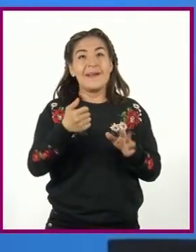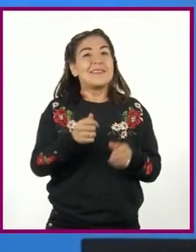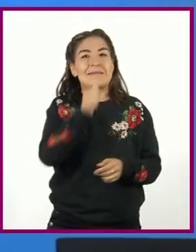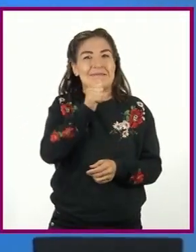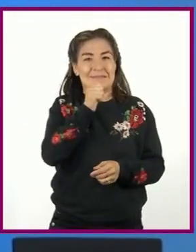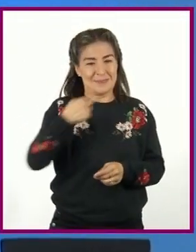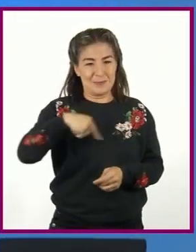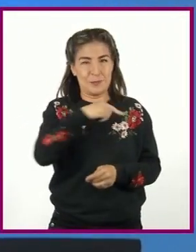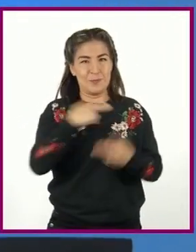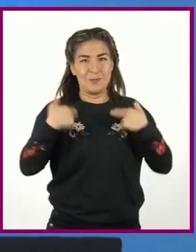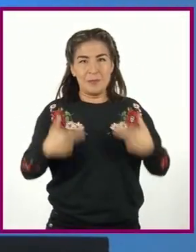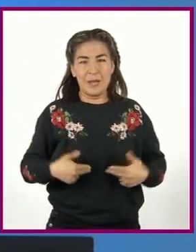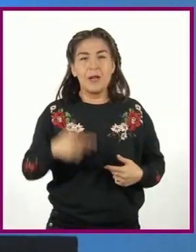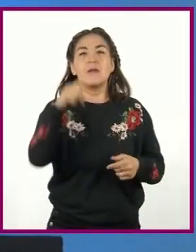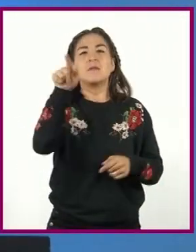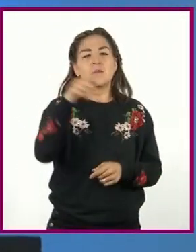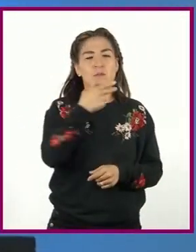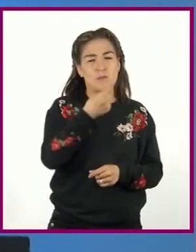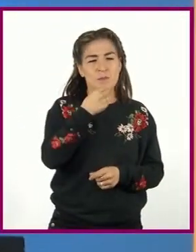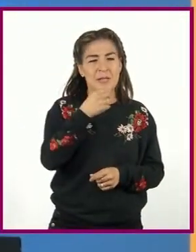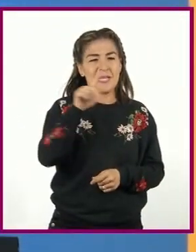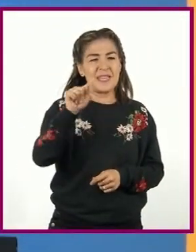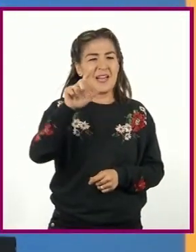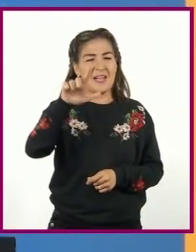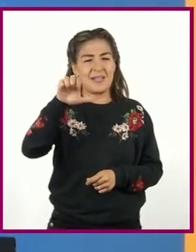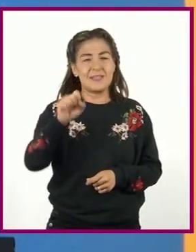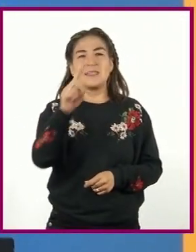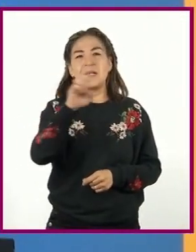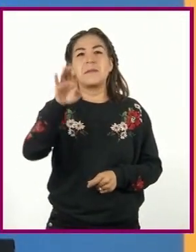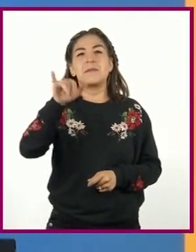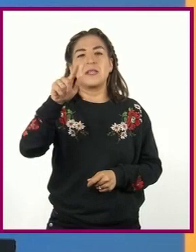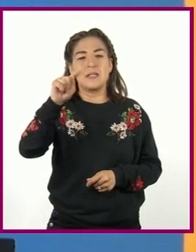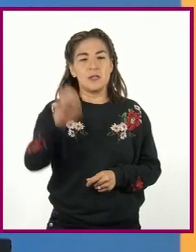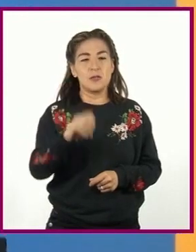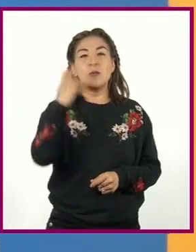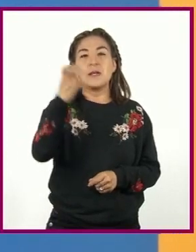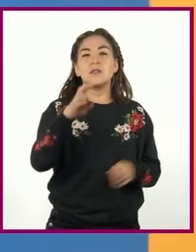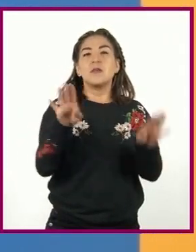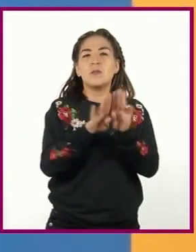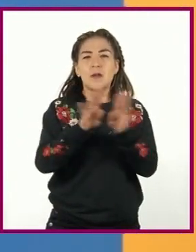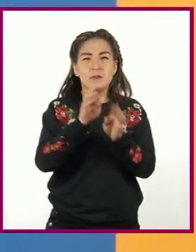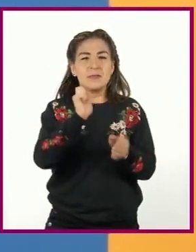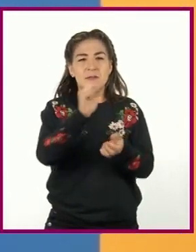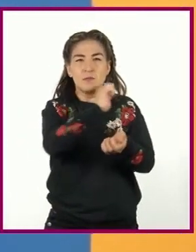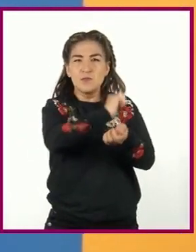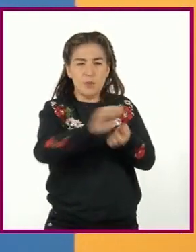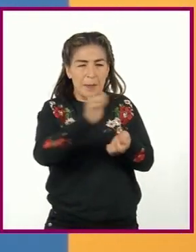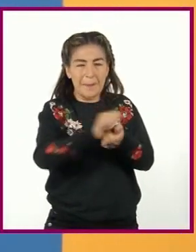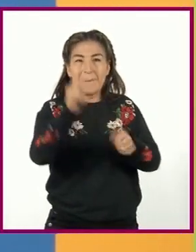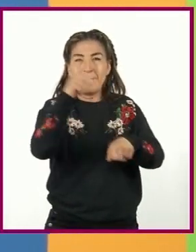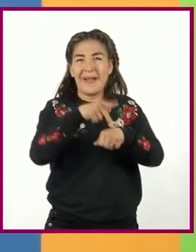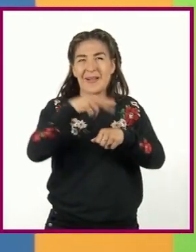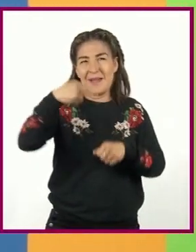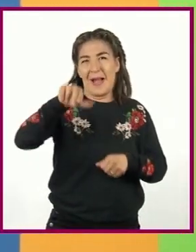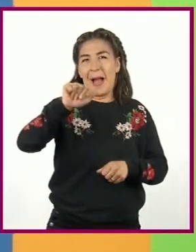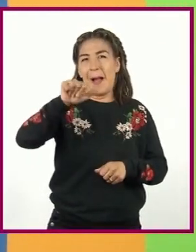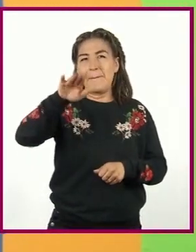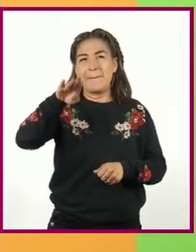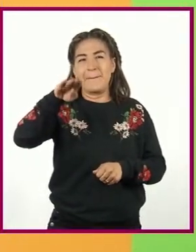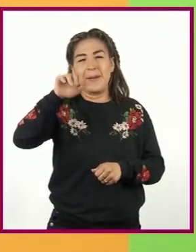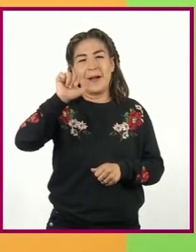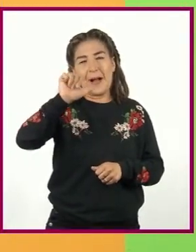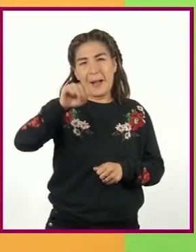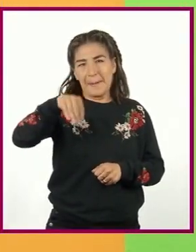era, Tales de Mileto observó que al frotar un trozo de ámbar, una resina fosilizada de un árbol, con un paño de